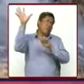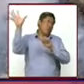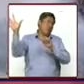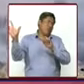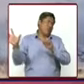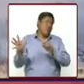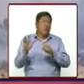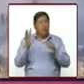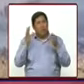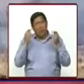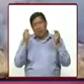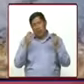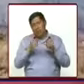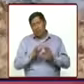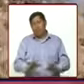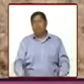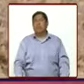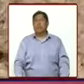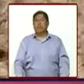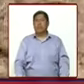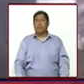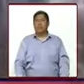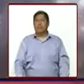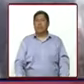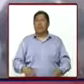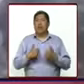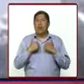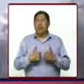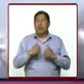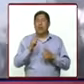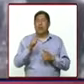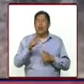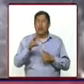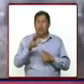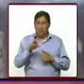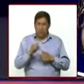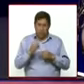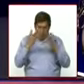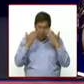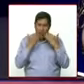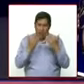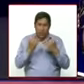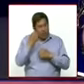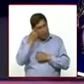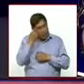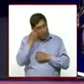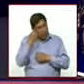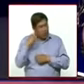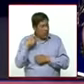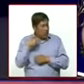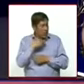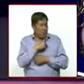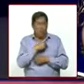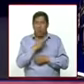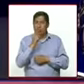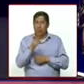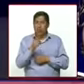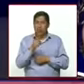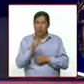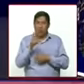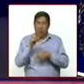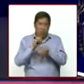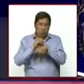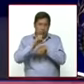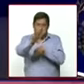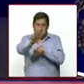Presumimos que se tratarían de dinamitas. Muy bien, Álvaro, gracias por el relato. Entendimos muy bien que tú no puedes prender ni siquiera las luces,